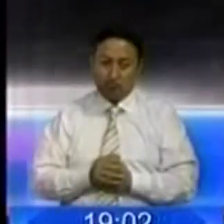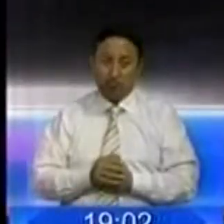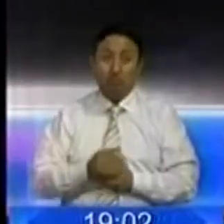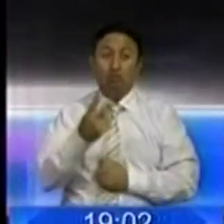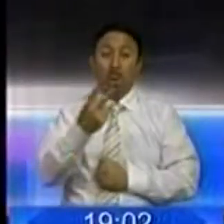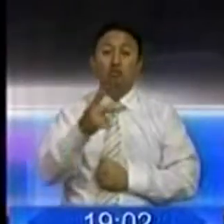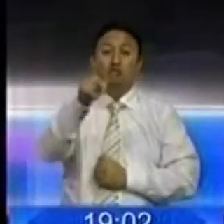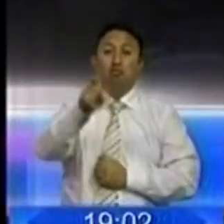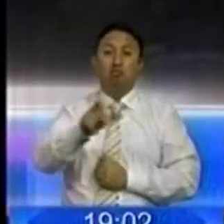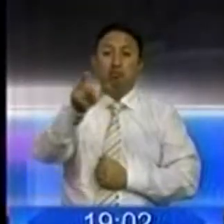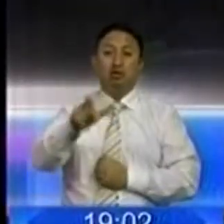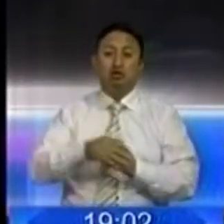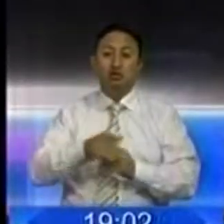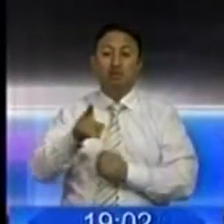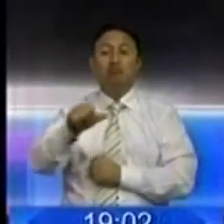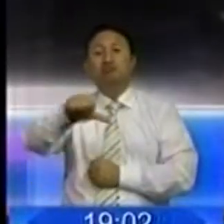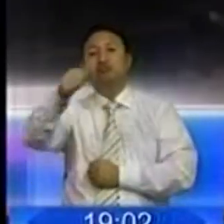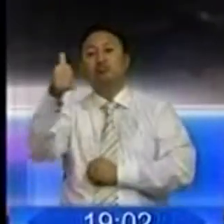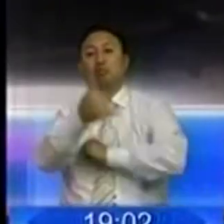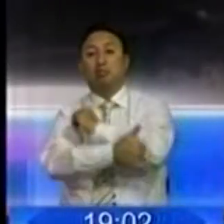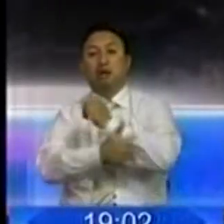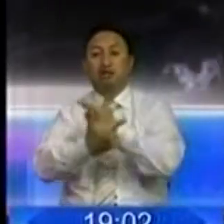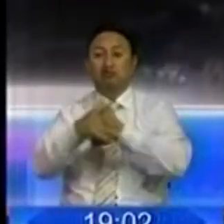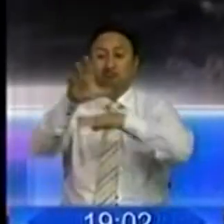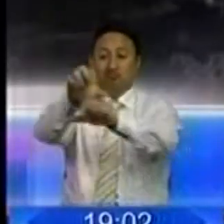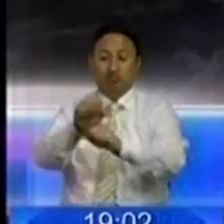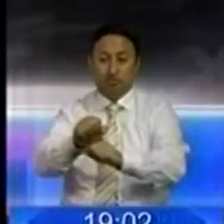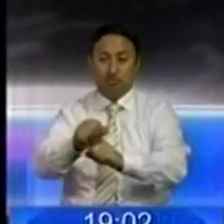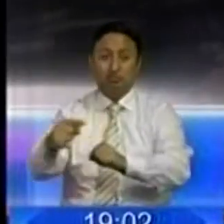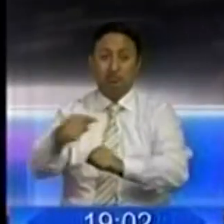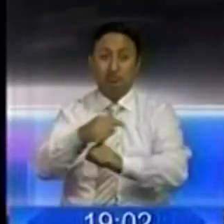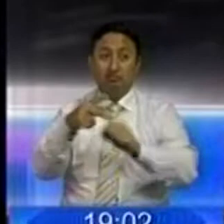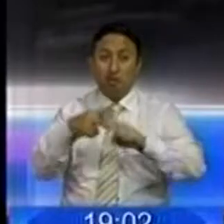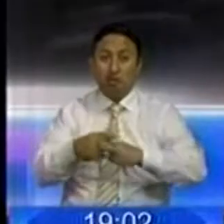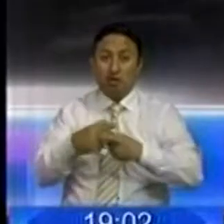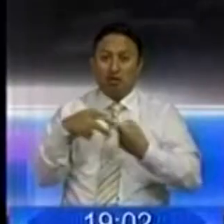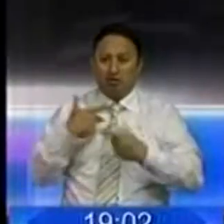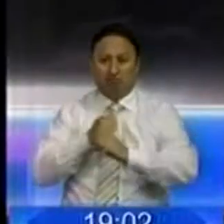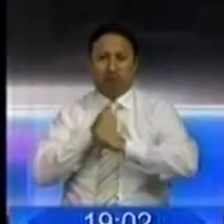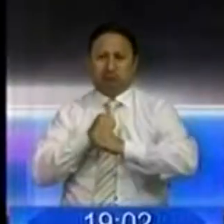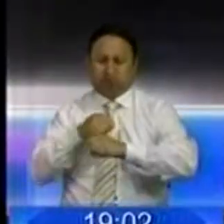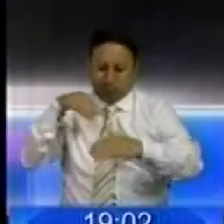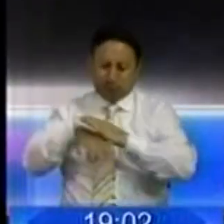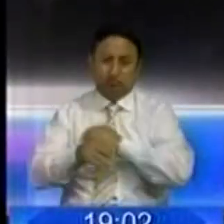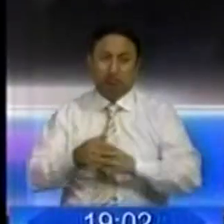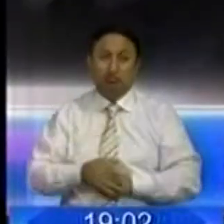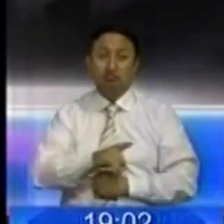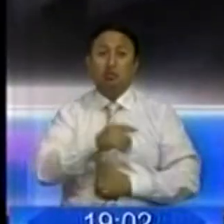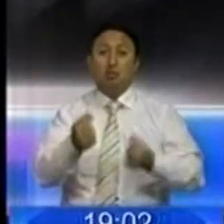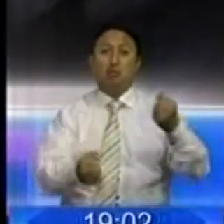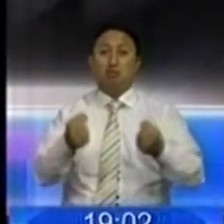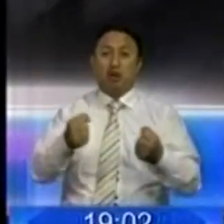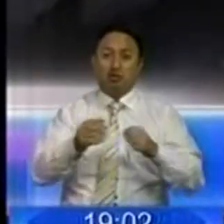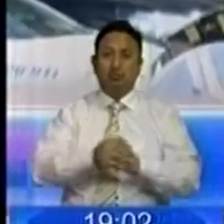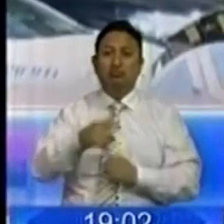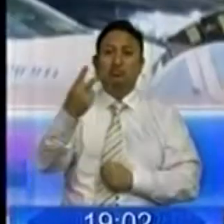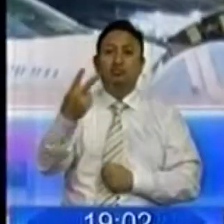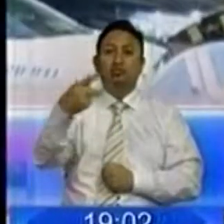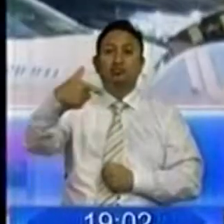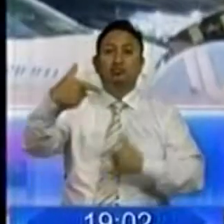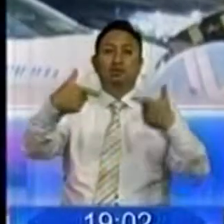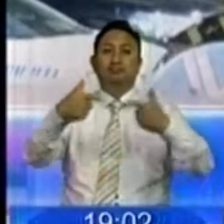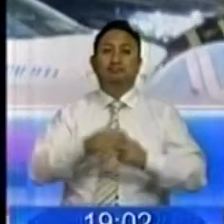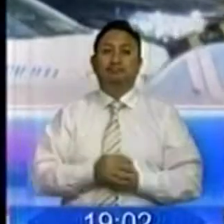individuos uno de nacionalidad extranjera fueron capturados cuando pretendían ingresar a la fuerza al sitio en el vehículo se encontraron armas de fuego e